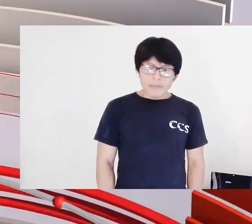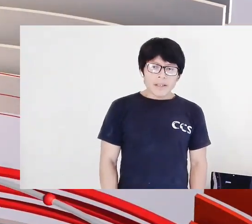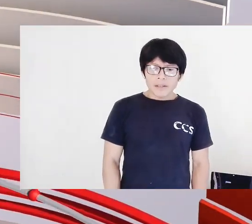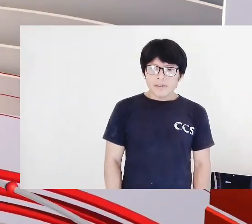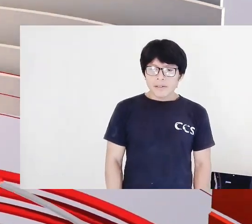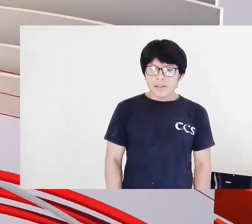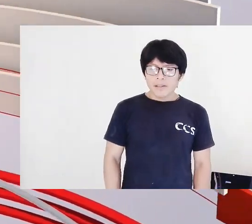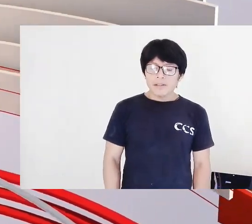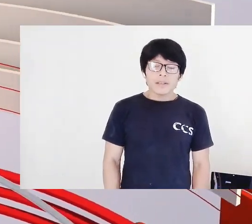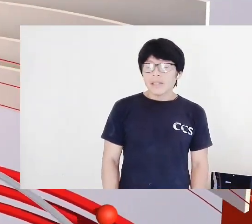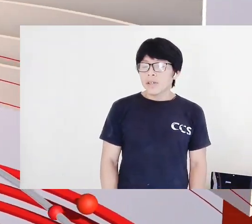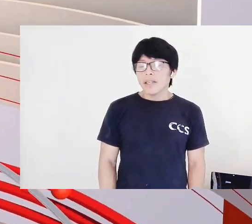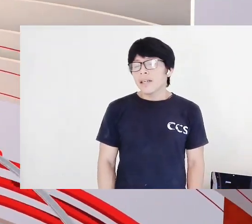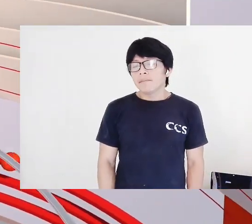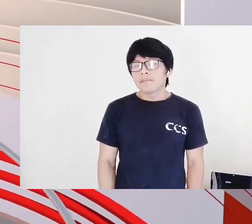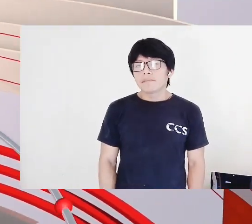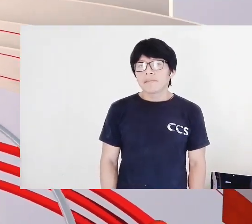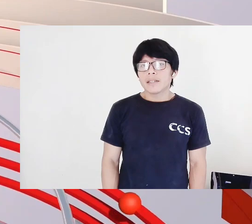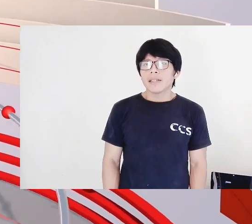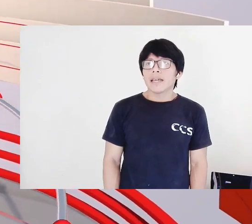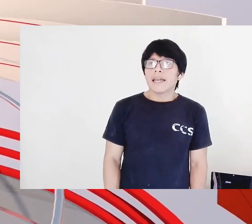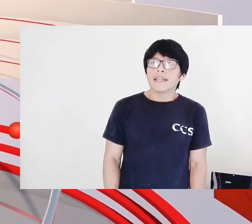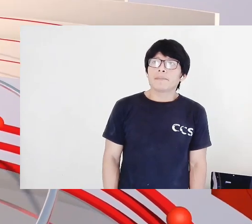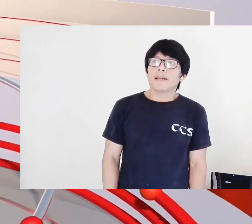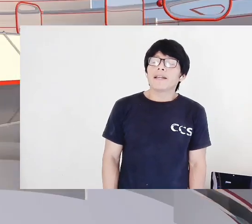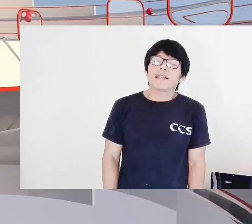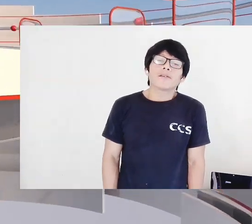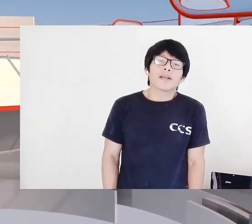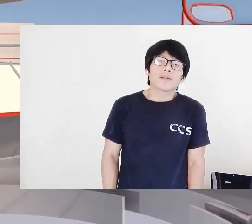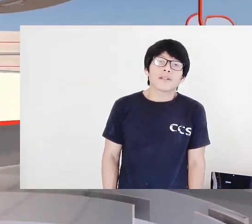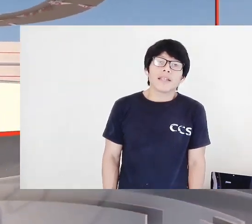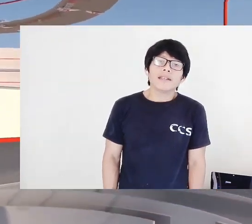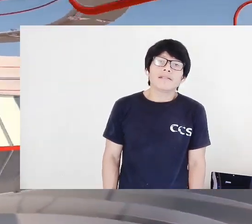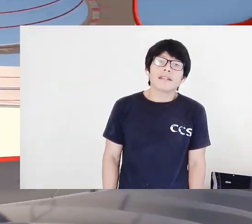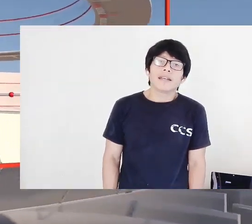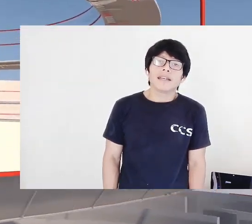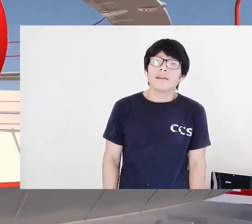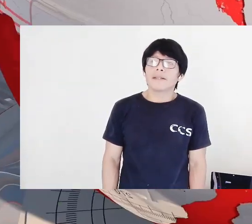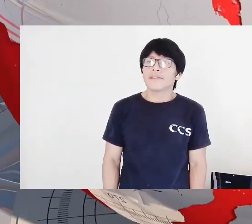destrozos va a haber. Eso que ni qué. Así que hay que esperar qué es lo que